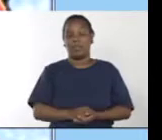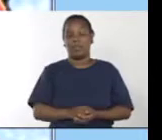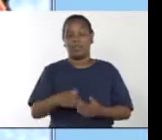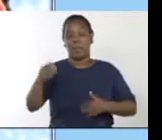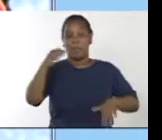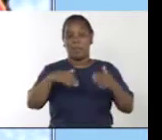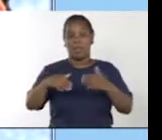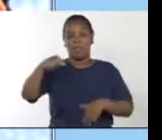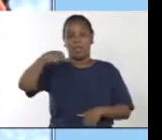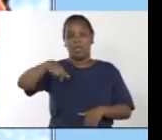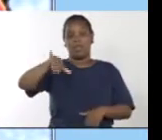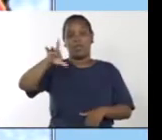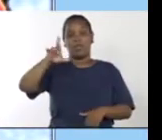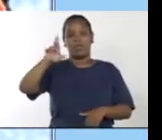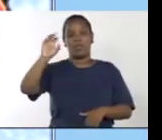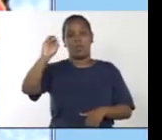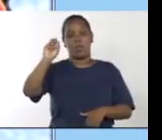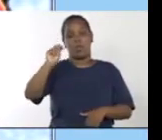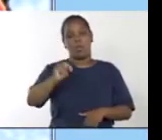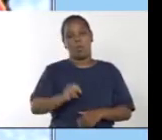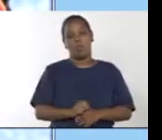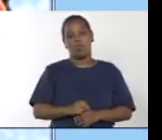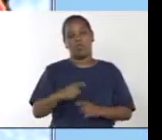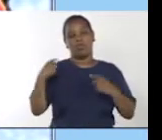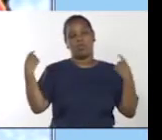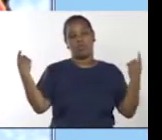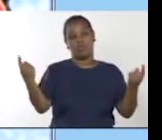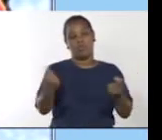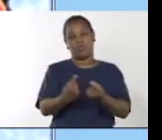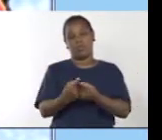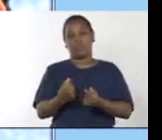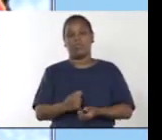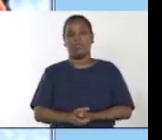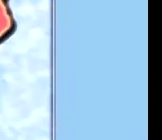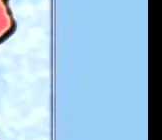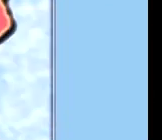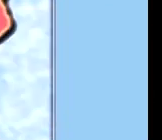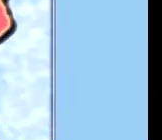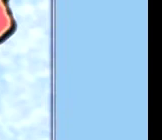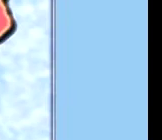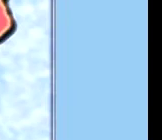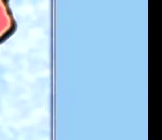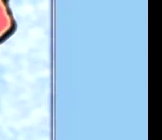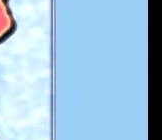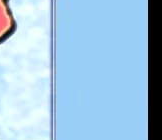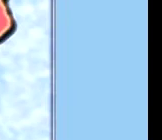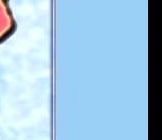el nombre de Girón y en sus alrededores.